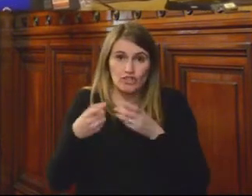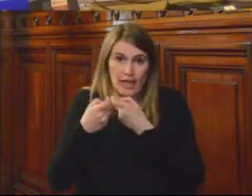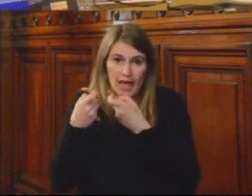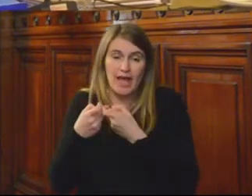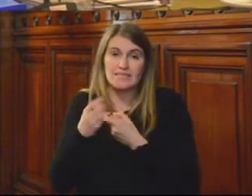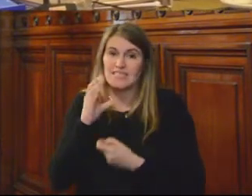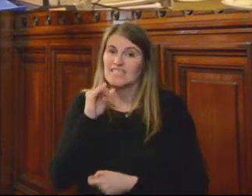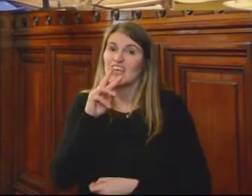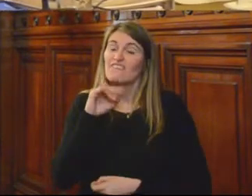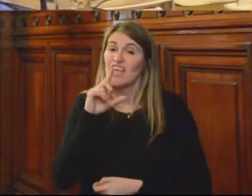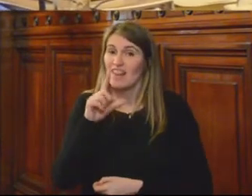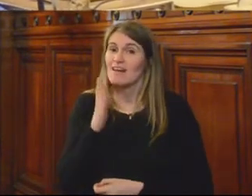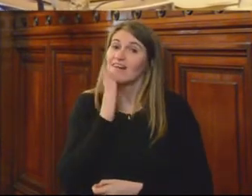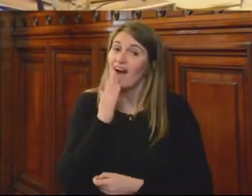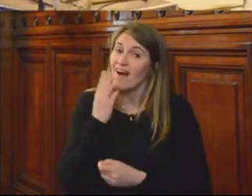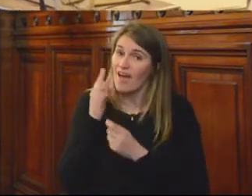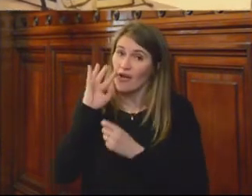nuevas